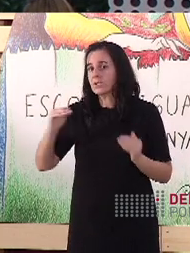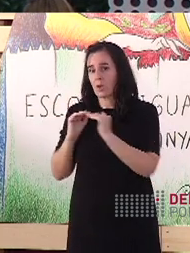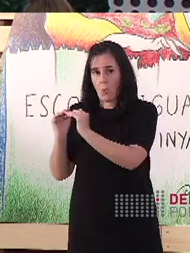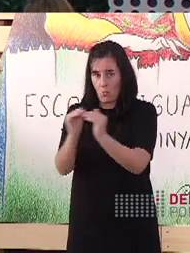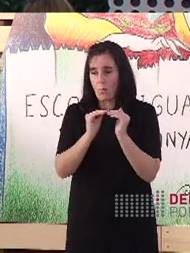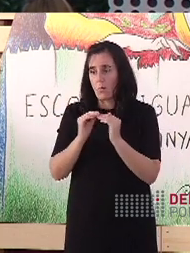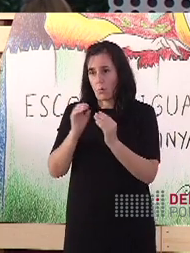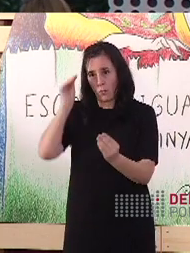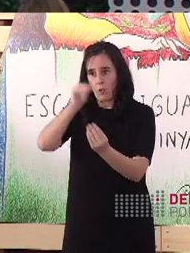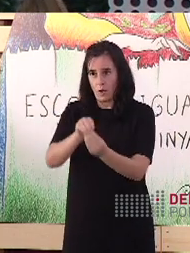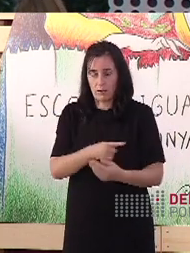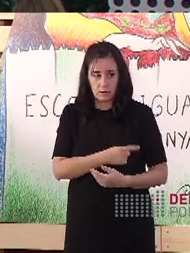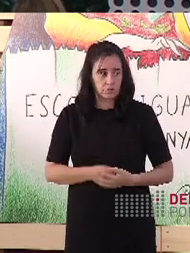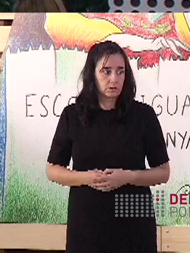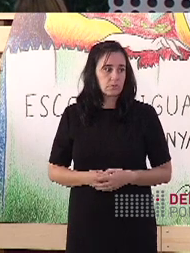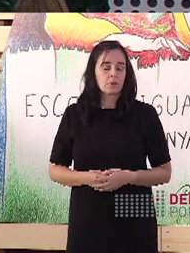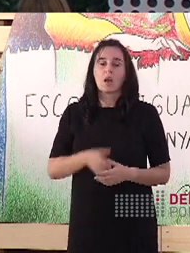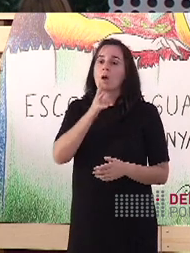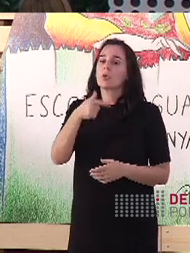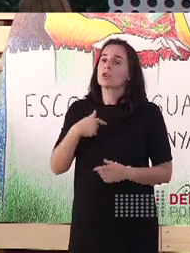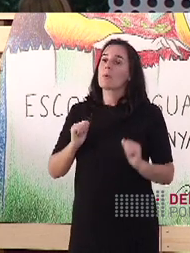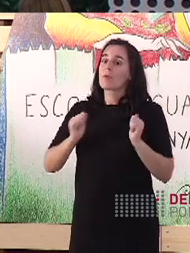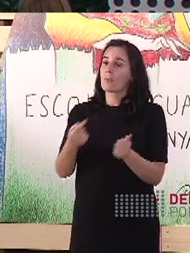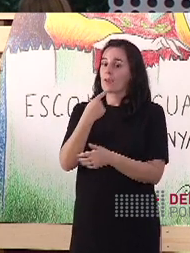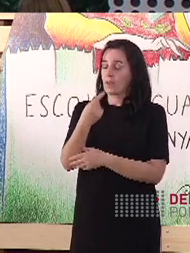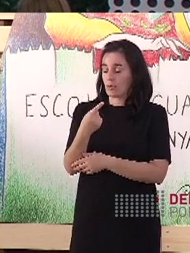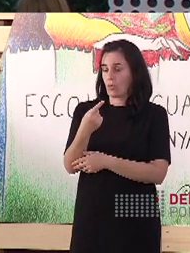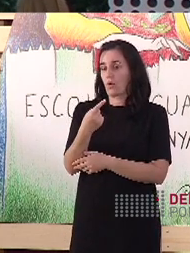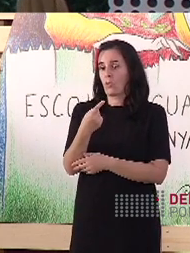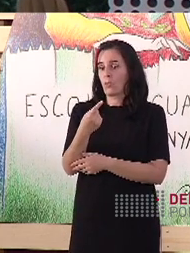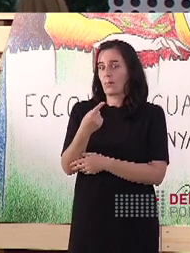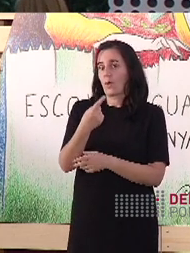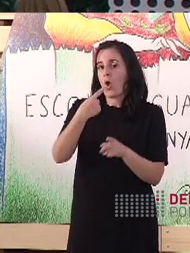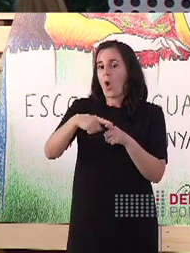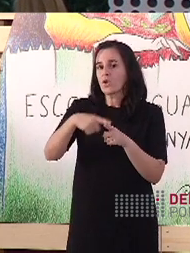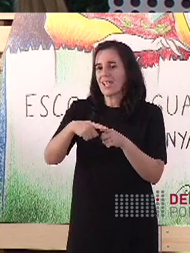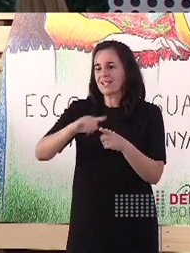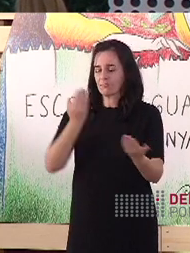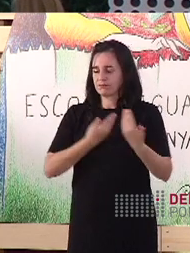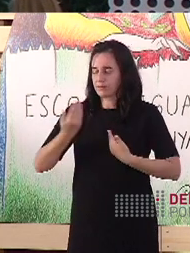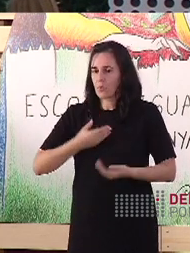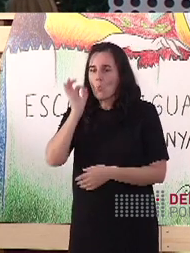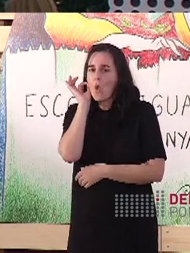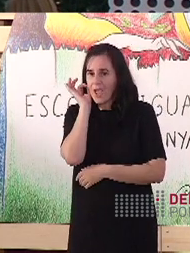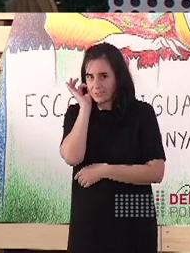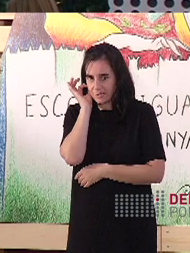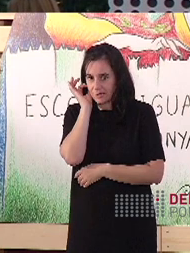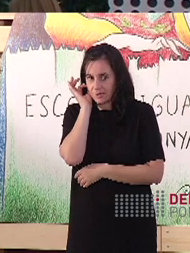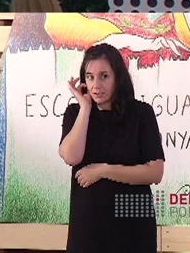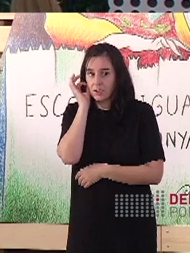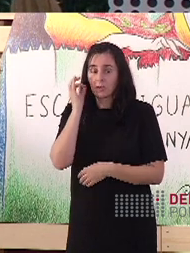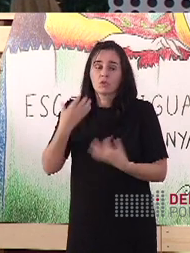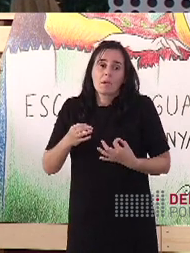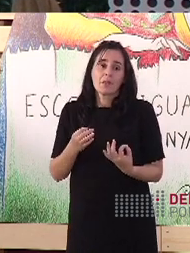Porque empezaba yo diciendo que las cosas que nos hacen a las mujeres, habitualmente las cosas que nos hacen a las mujeres se ven como